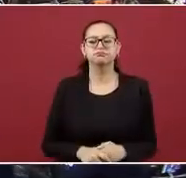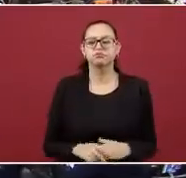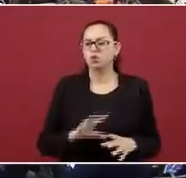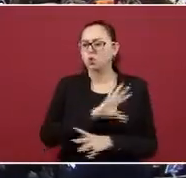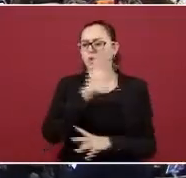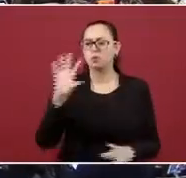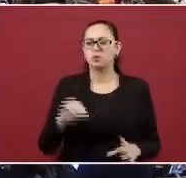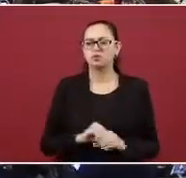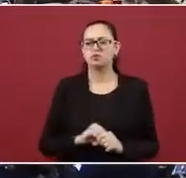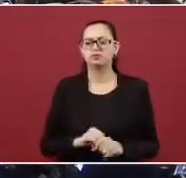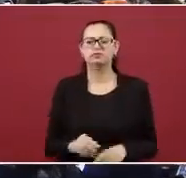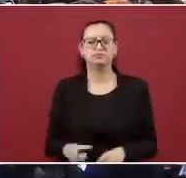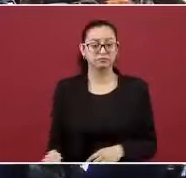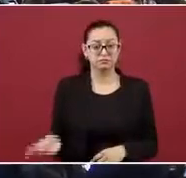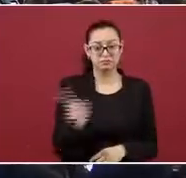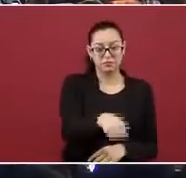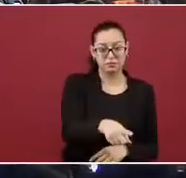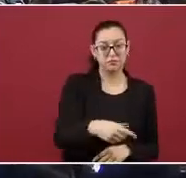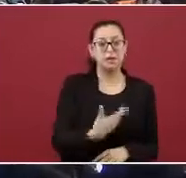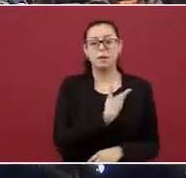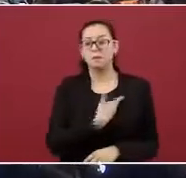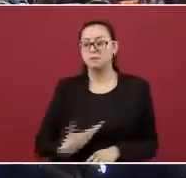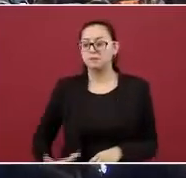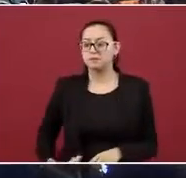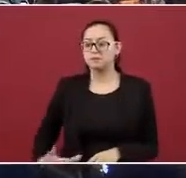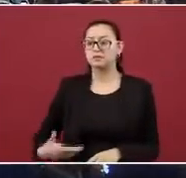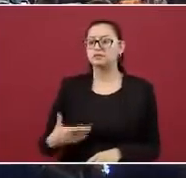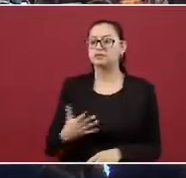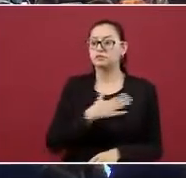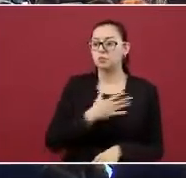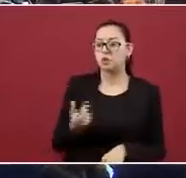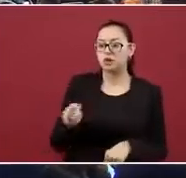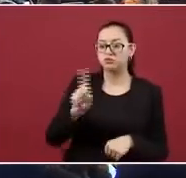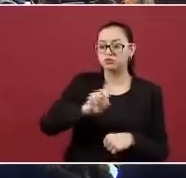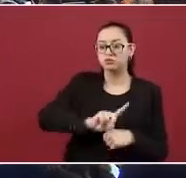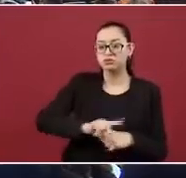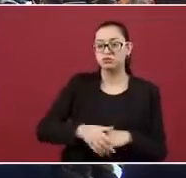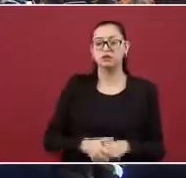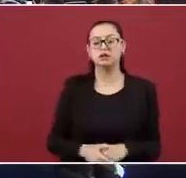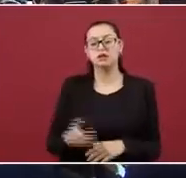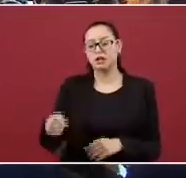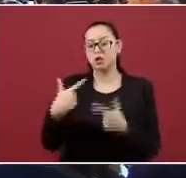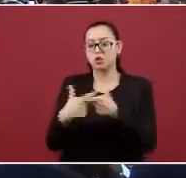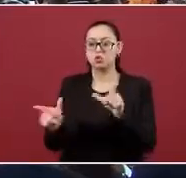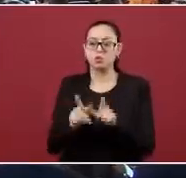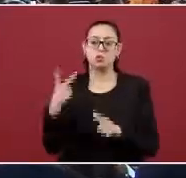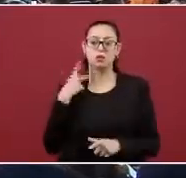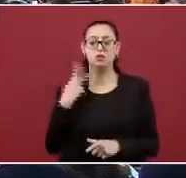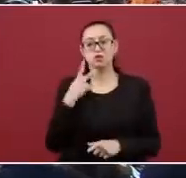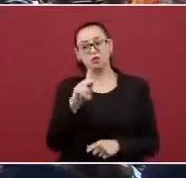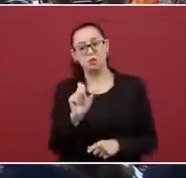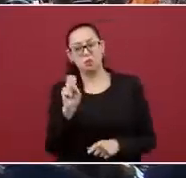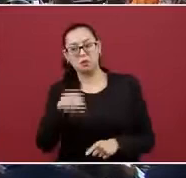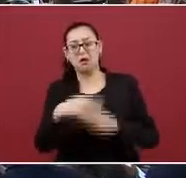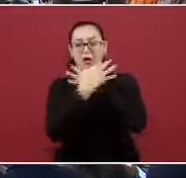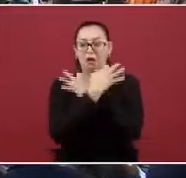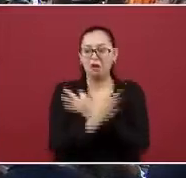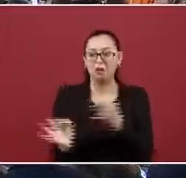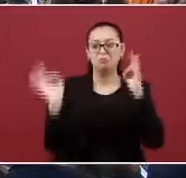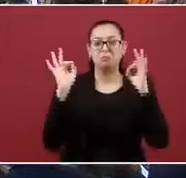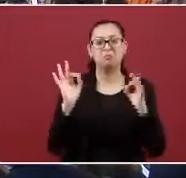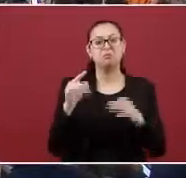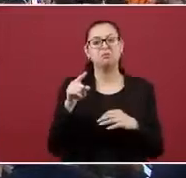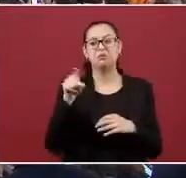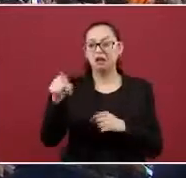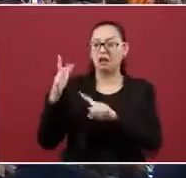completa. Presidente, buenos días. ¿No son irresponsables estas declaraciones del presidente del PAN decir que fue un acto quizá provocado